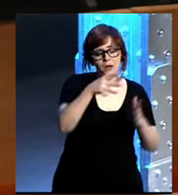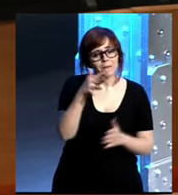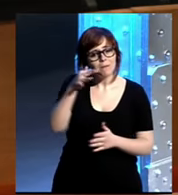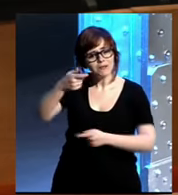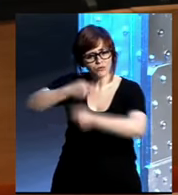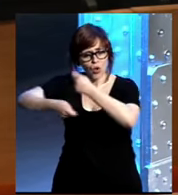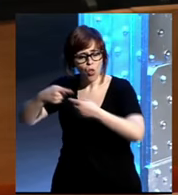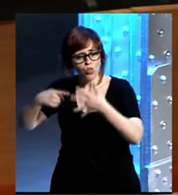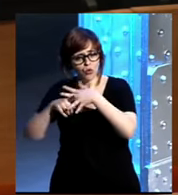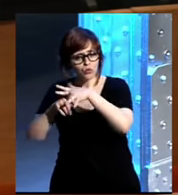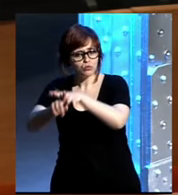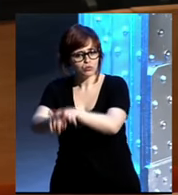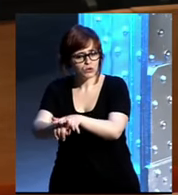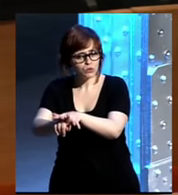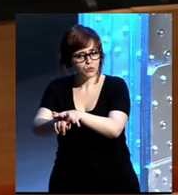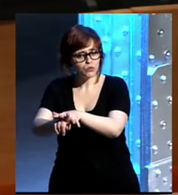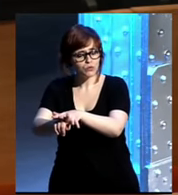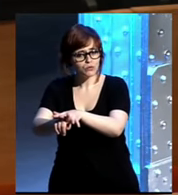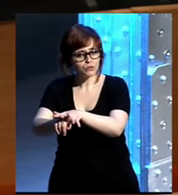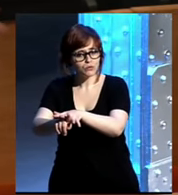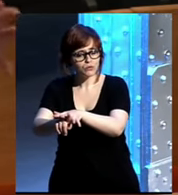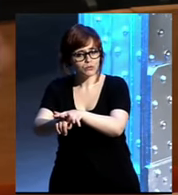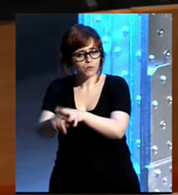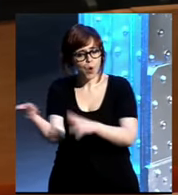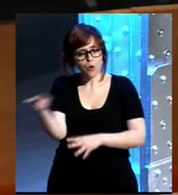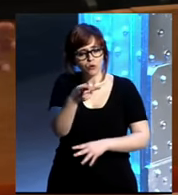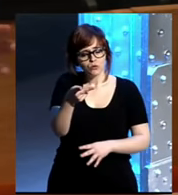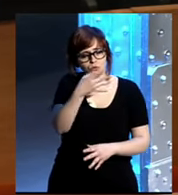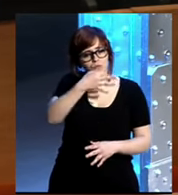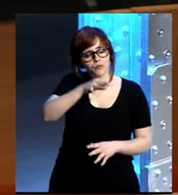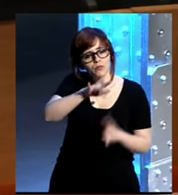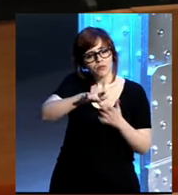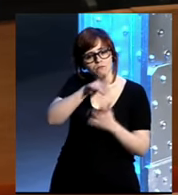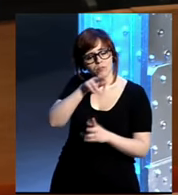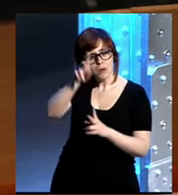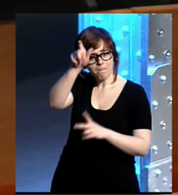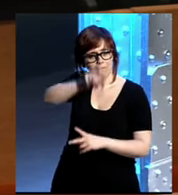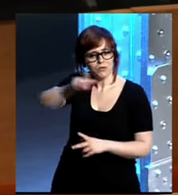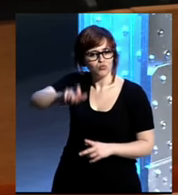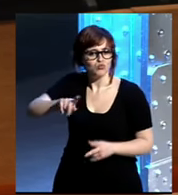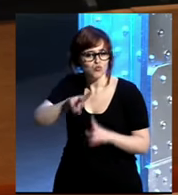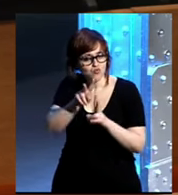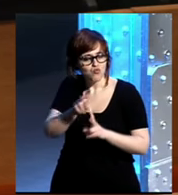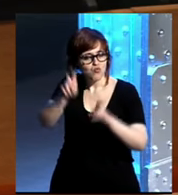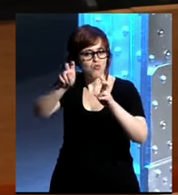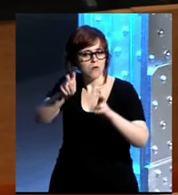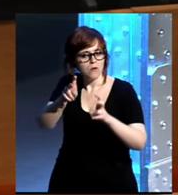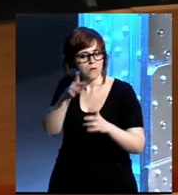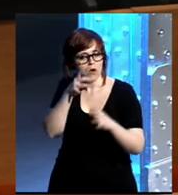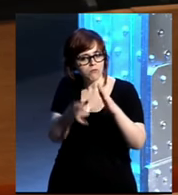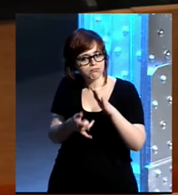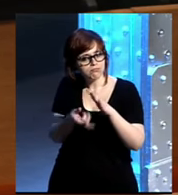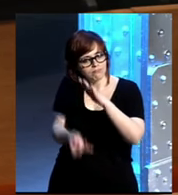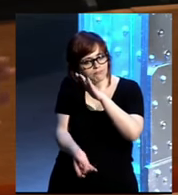parecen que son pues tomados por otros agentes u otros interlocutores que hasta ahora no estaban incluidos